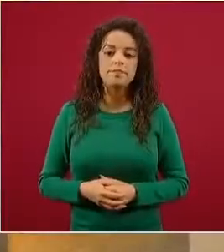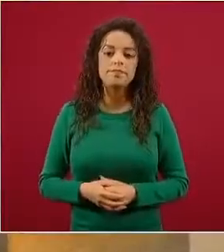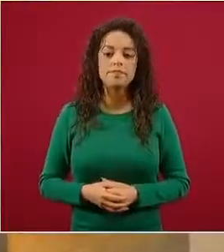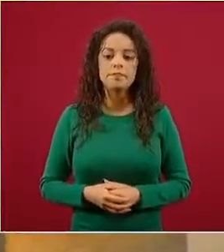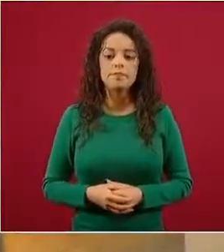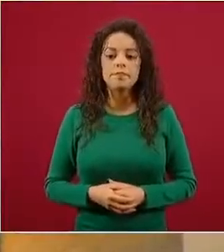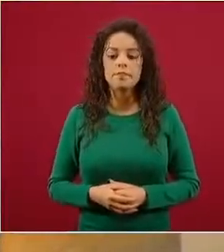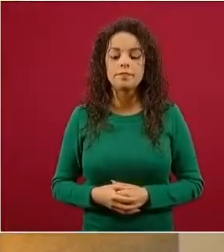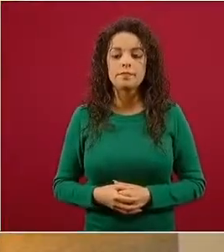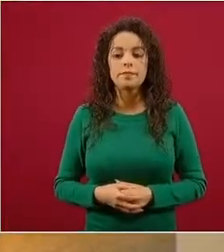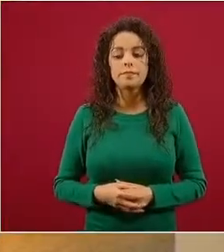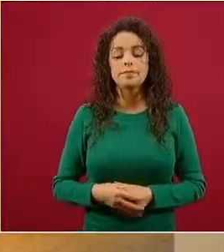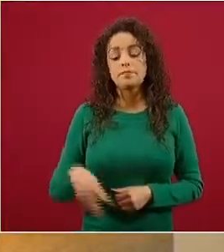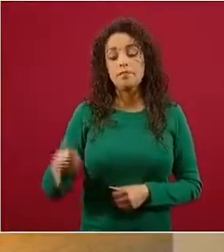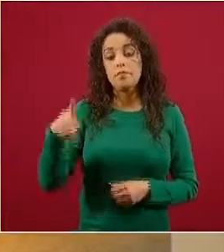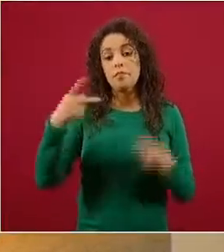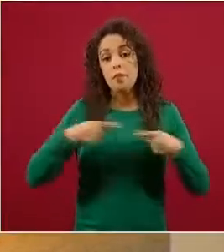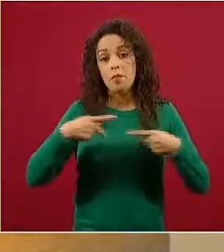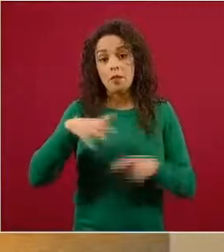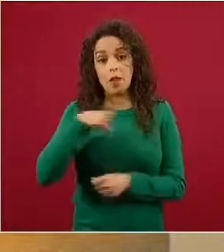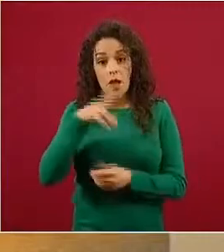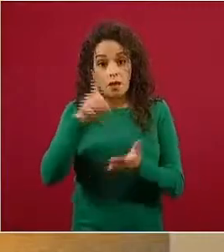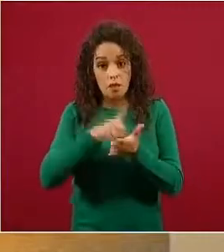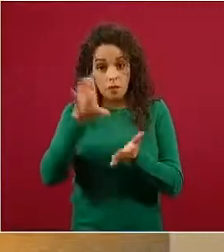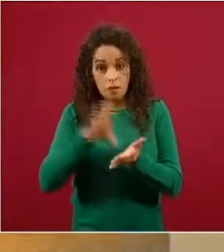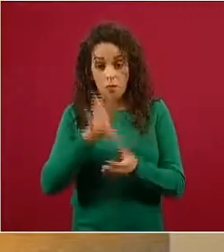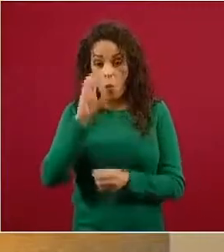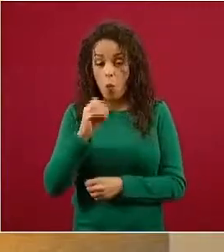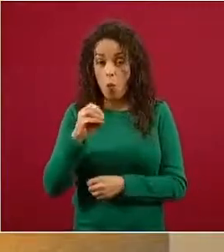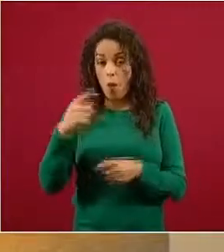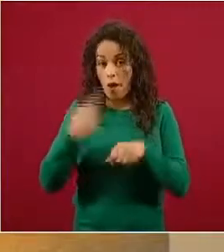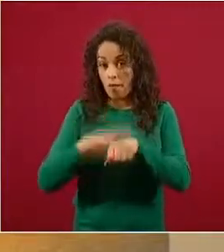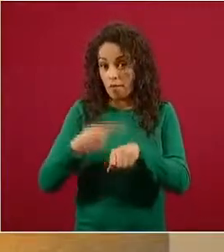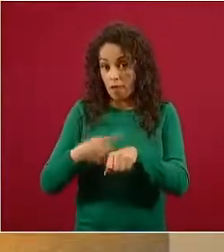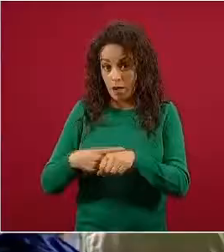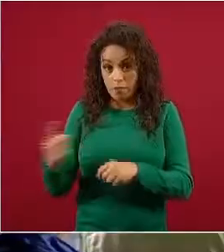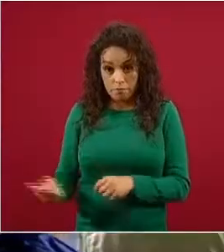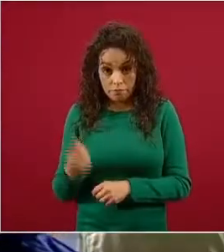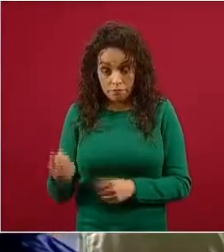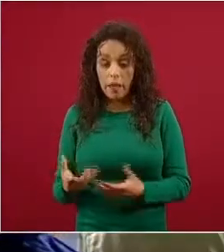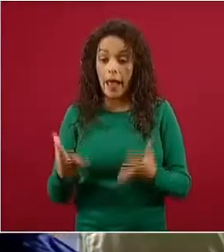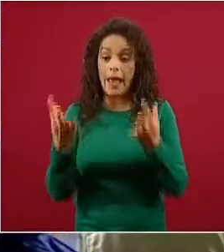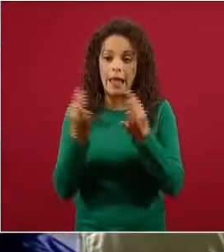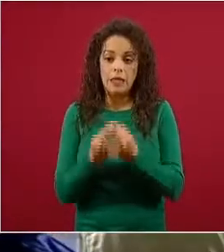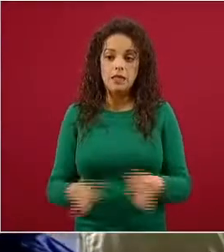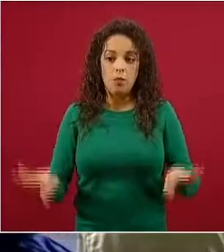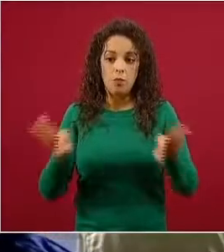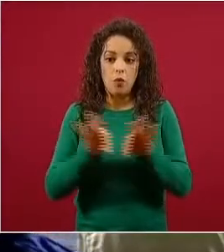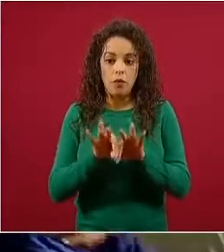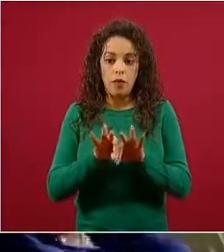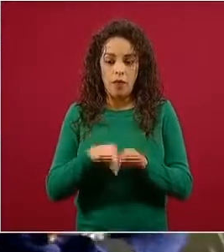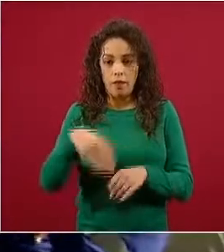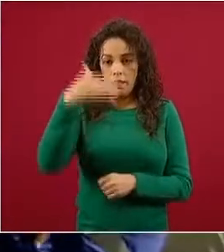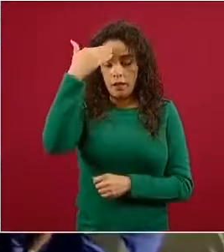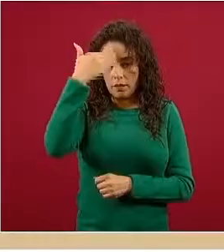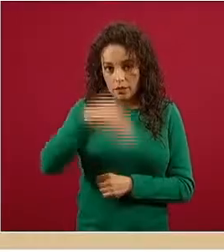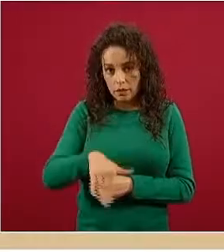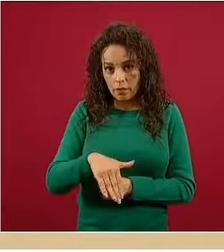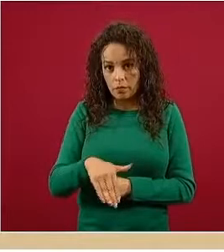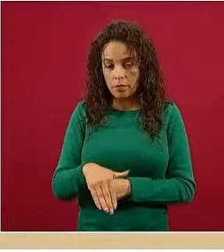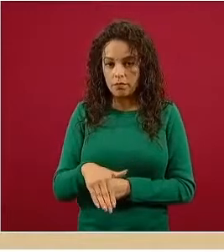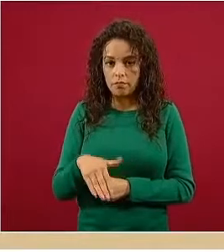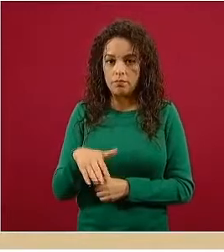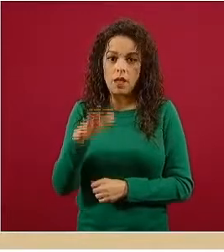falsas esperanzas, ser honestos. En esta población también se ve alterado, se ven muchas expresiones